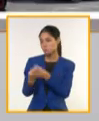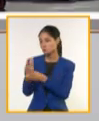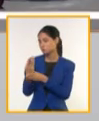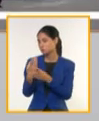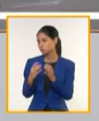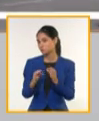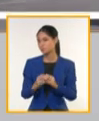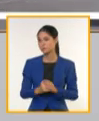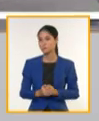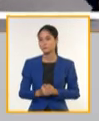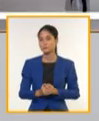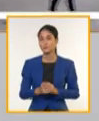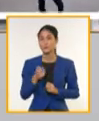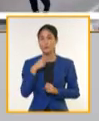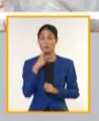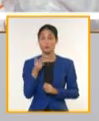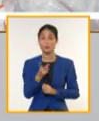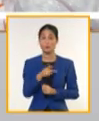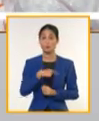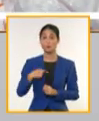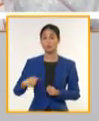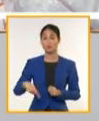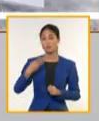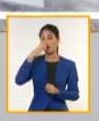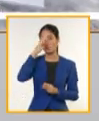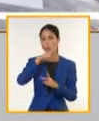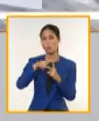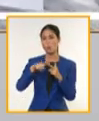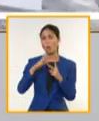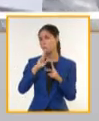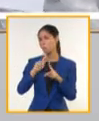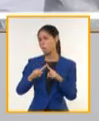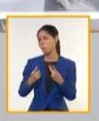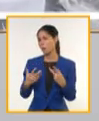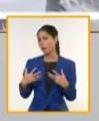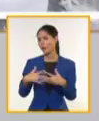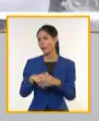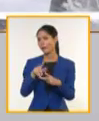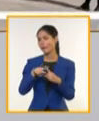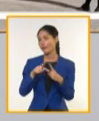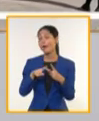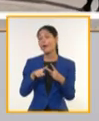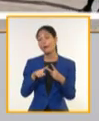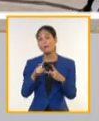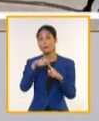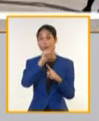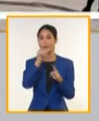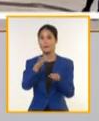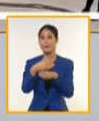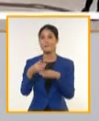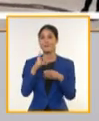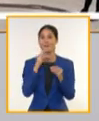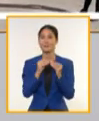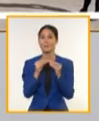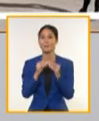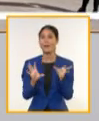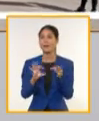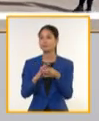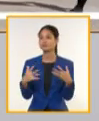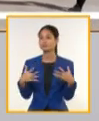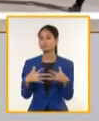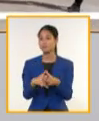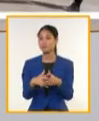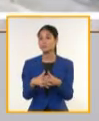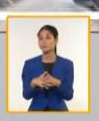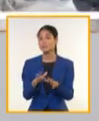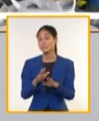que hace que las dos naciones se acerquen consecuentemente. Y hoy por hoy, lo que enfrentamos a ambas naciones es